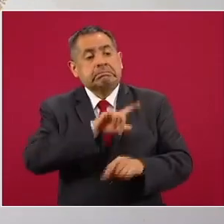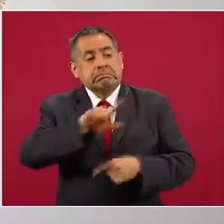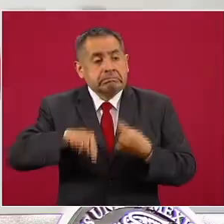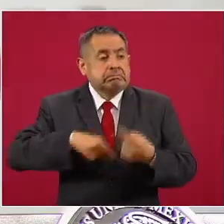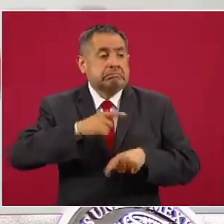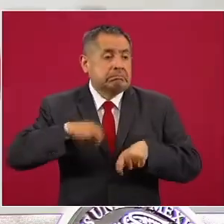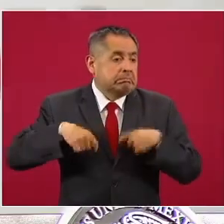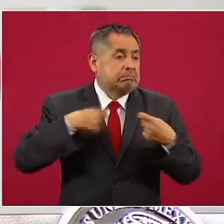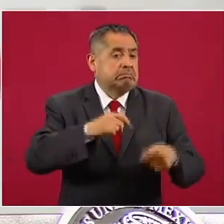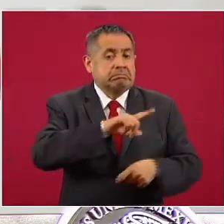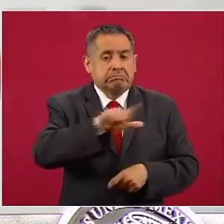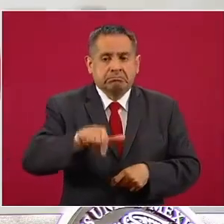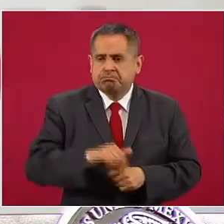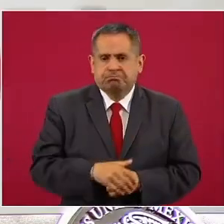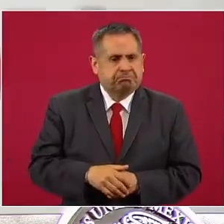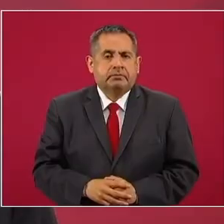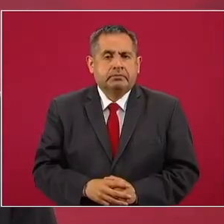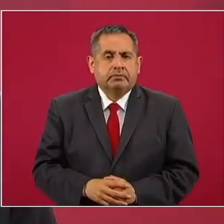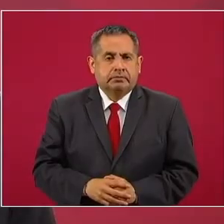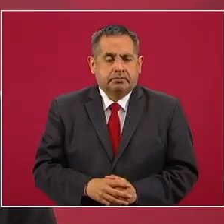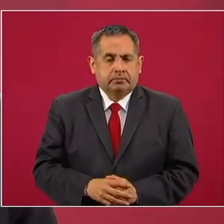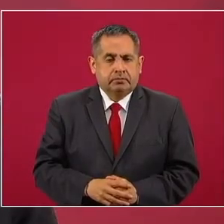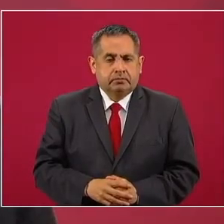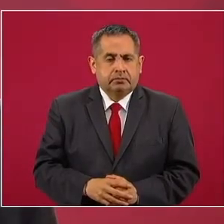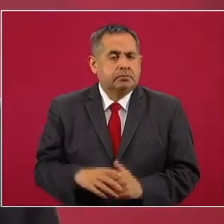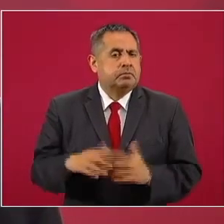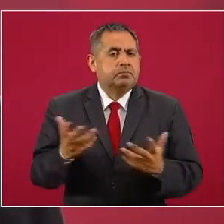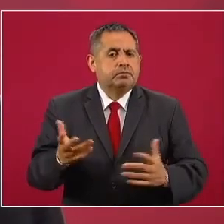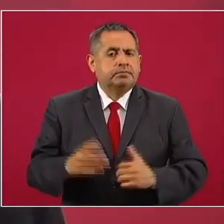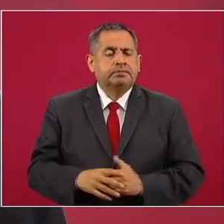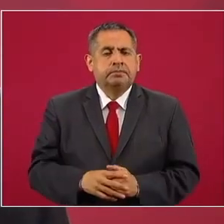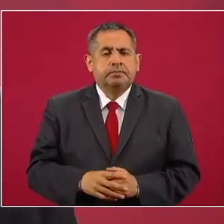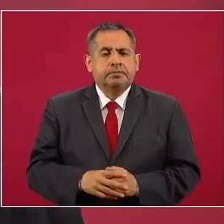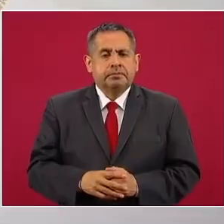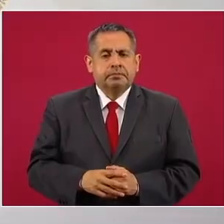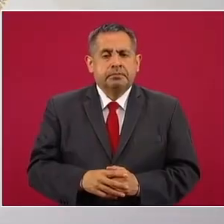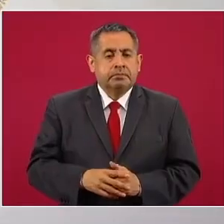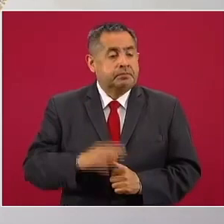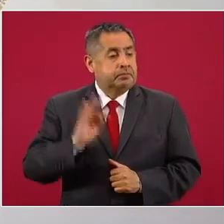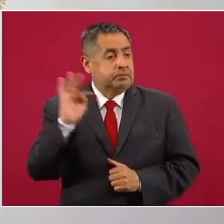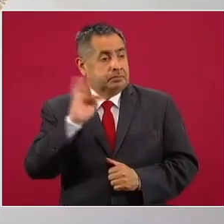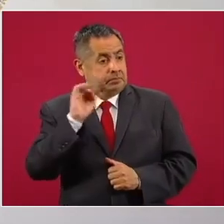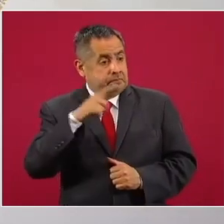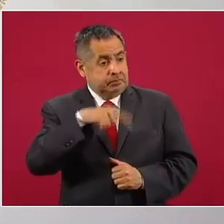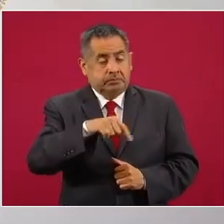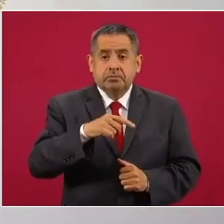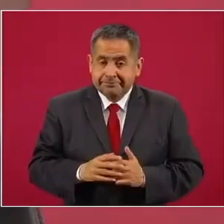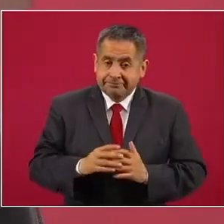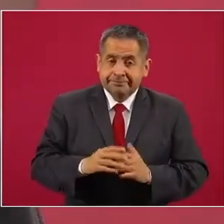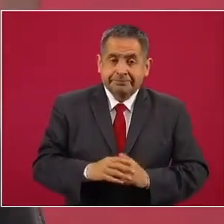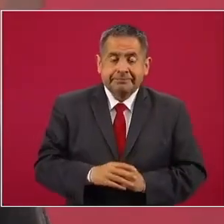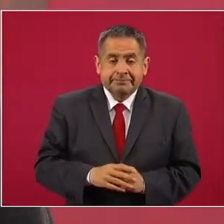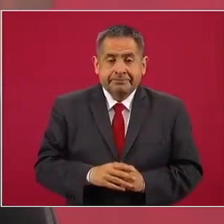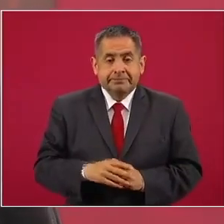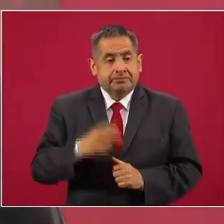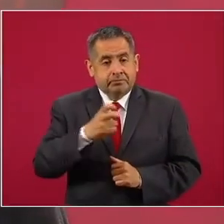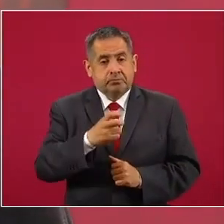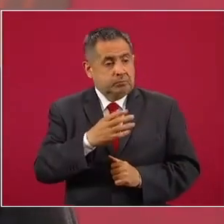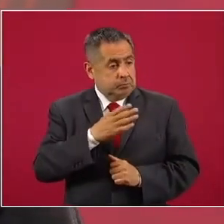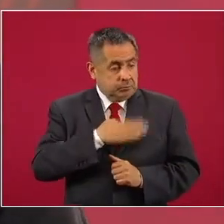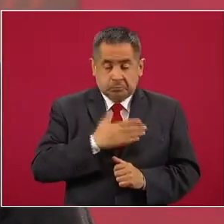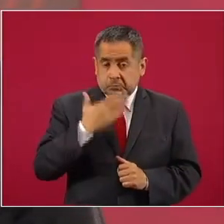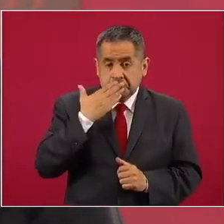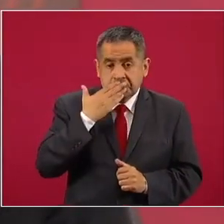la entrega de sus recursos. Entonces, si se va a hacer una consulta, es muy bueno